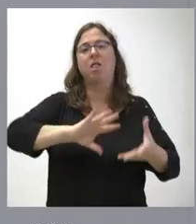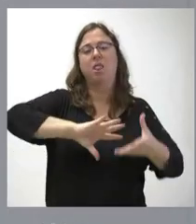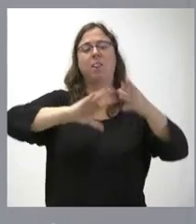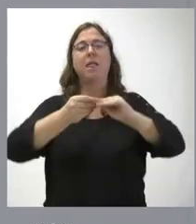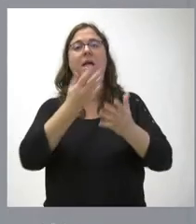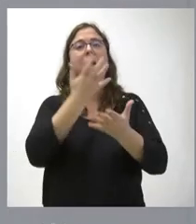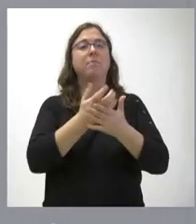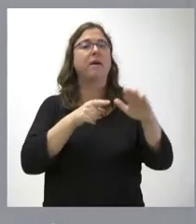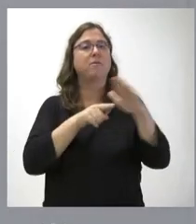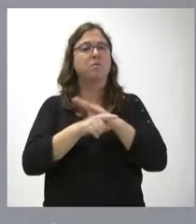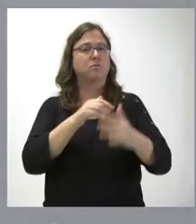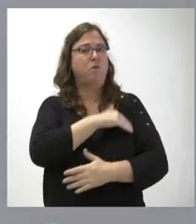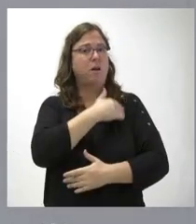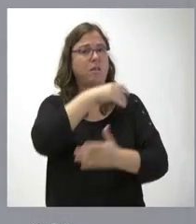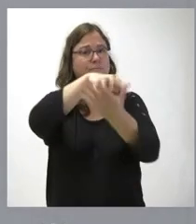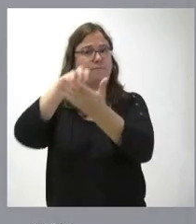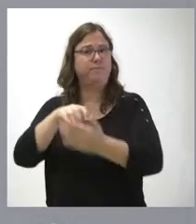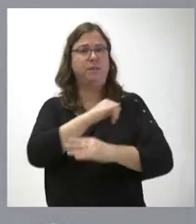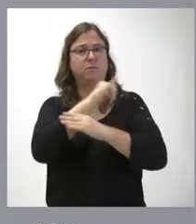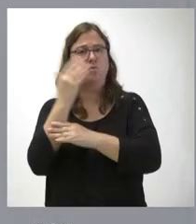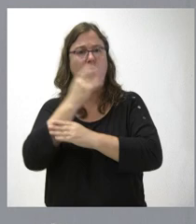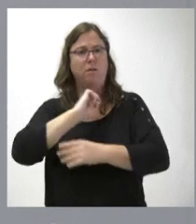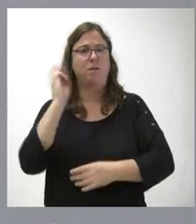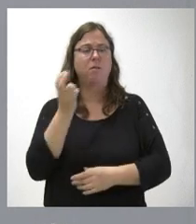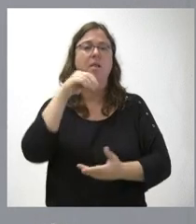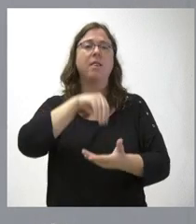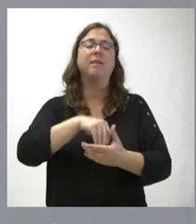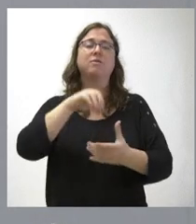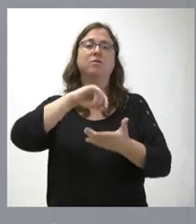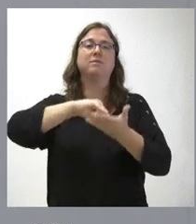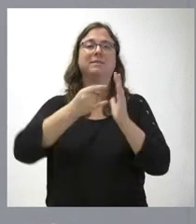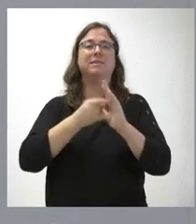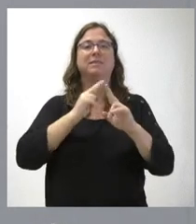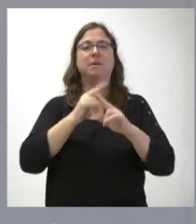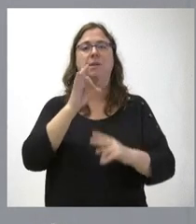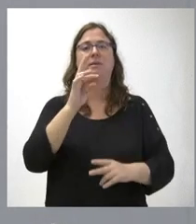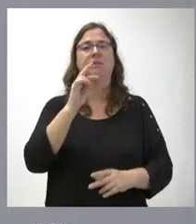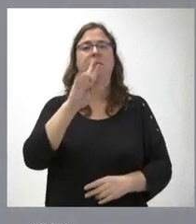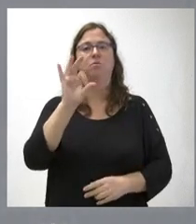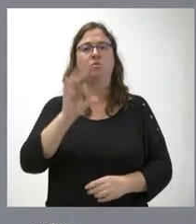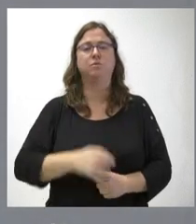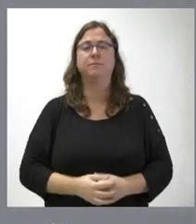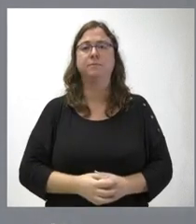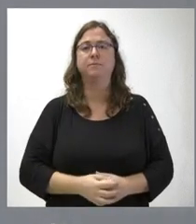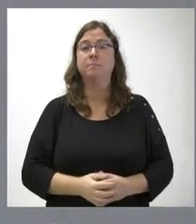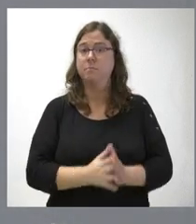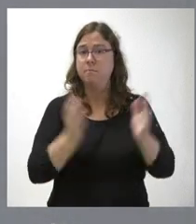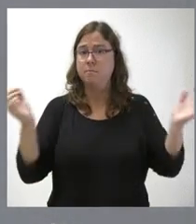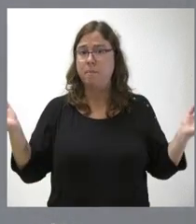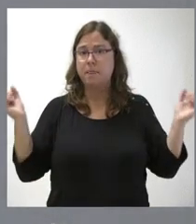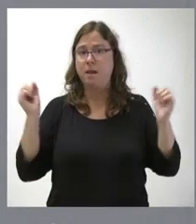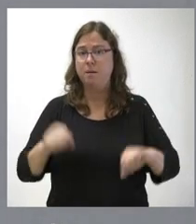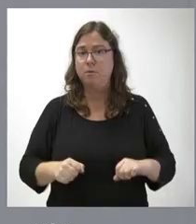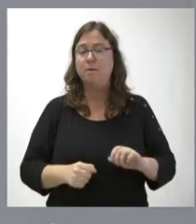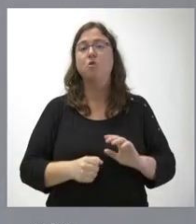gestión académica de centros docentes en el sistema estilus se aprueba el